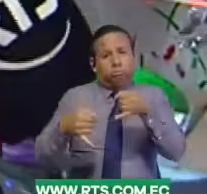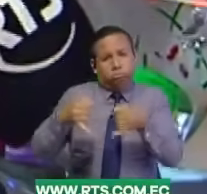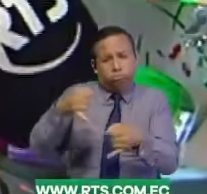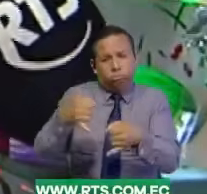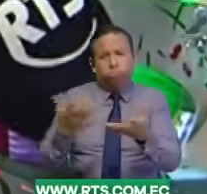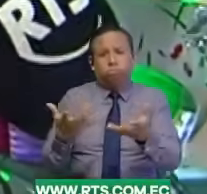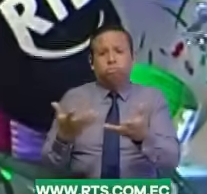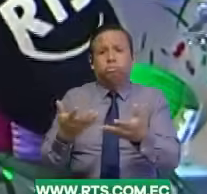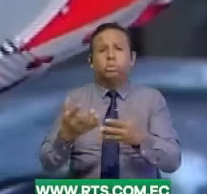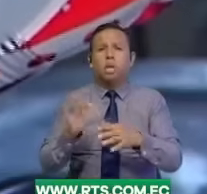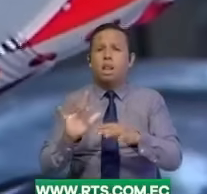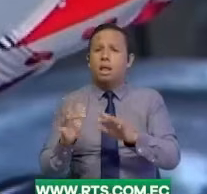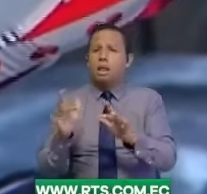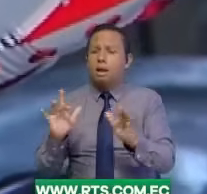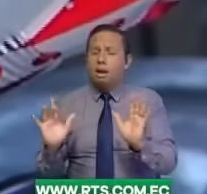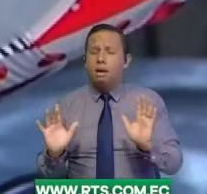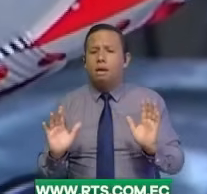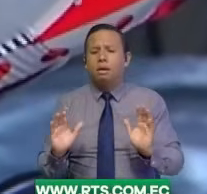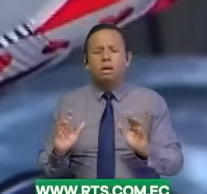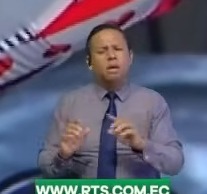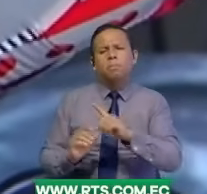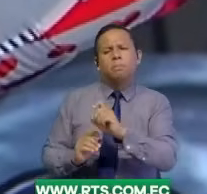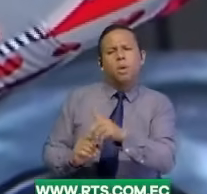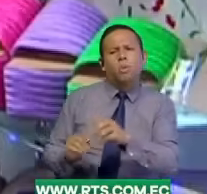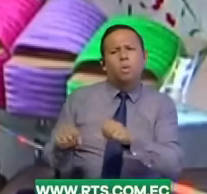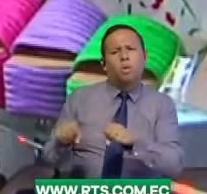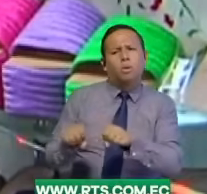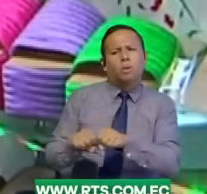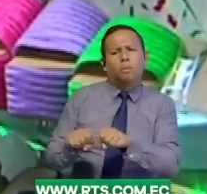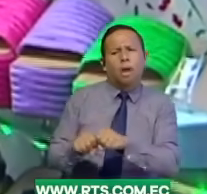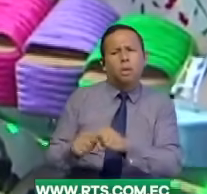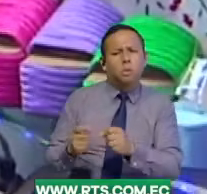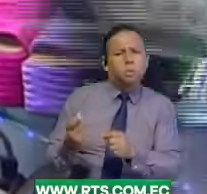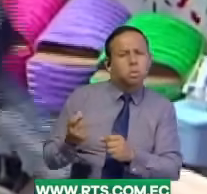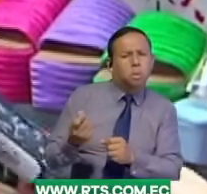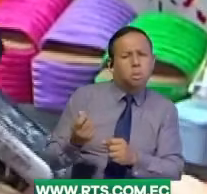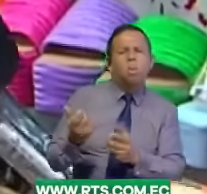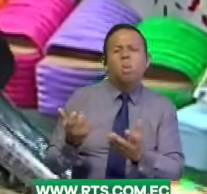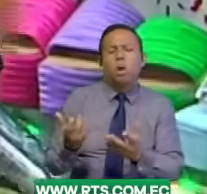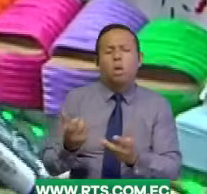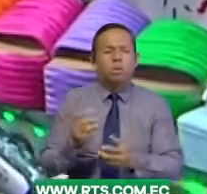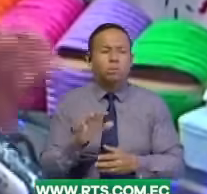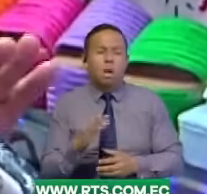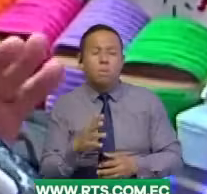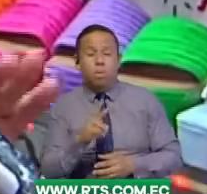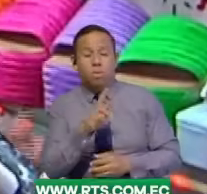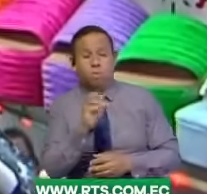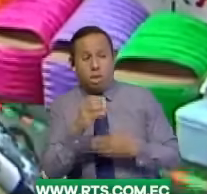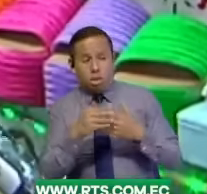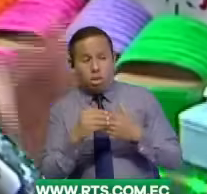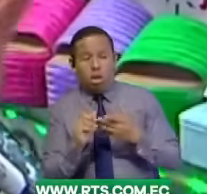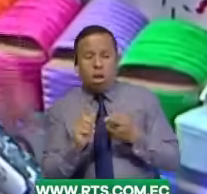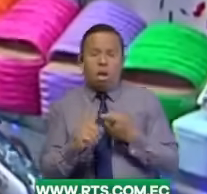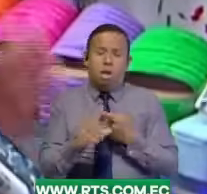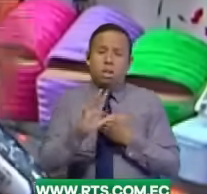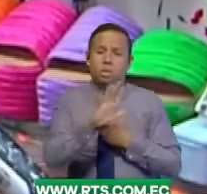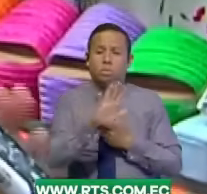tengo tacones de brillo. En zapatos, más o menos, ¿cuáles son los valores según cada uno de los modelos? Tengo zapatos desde $20